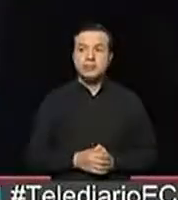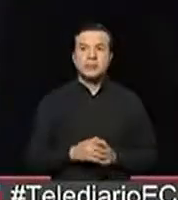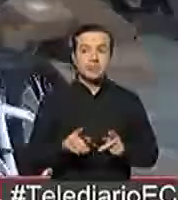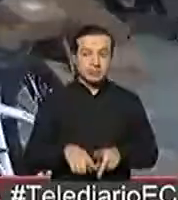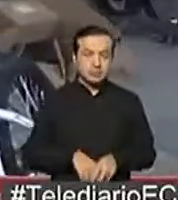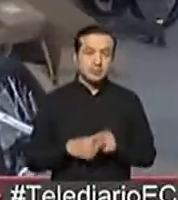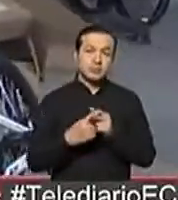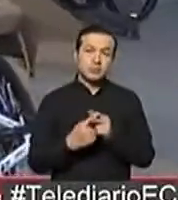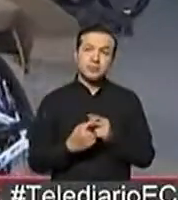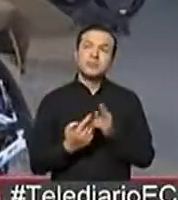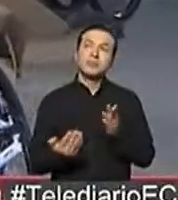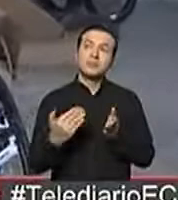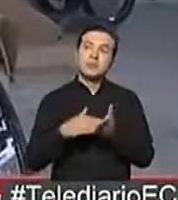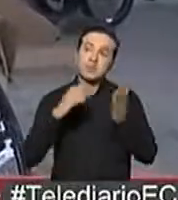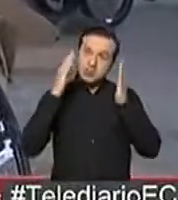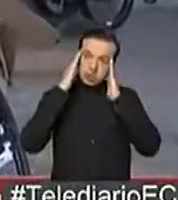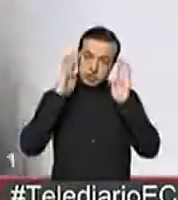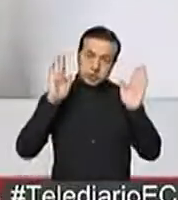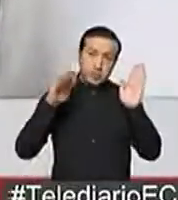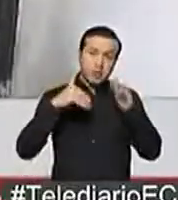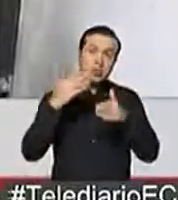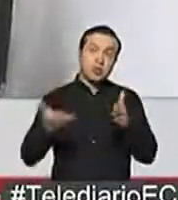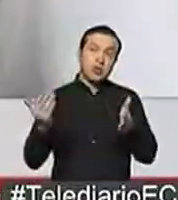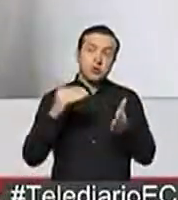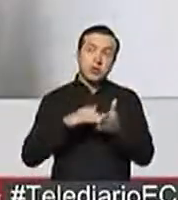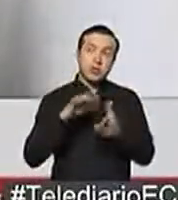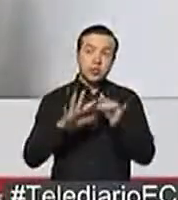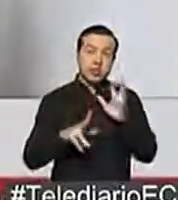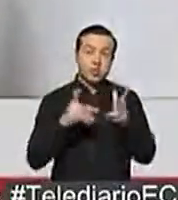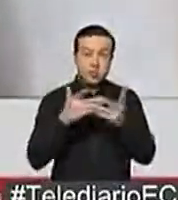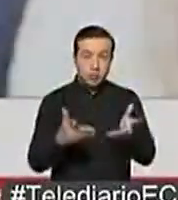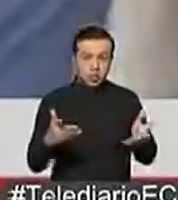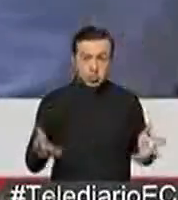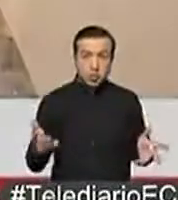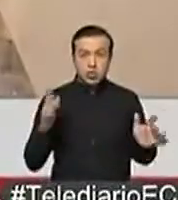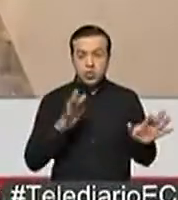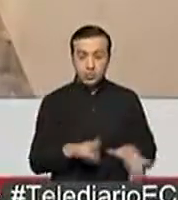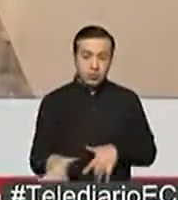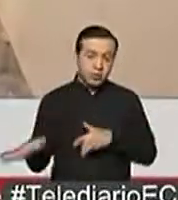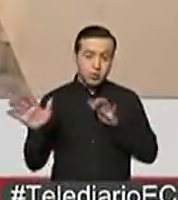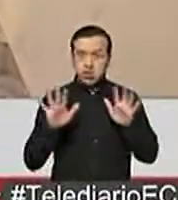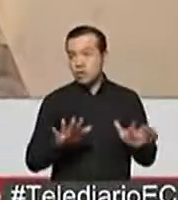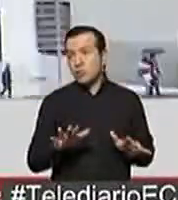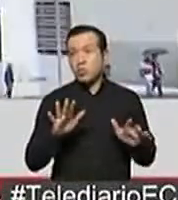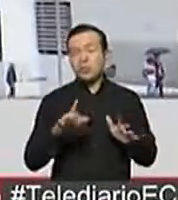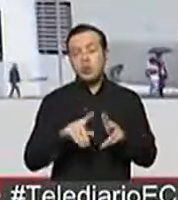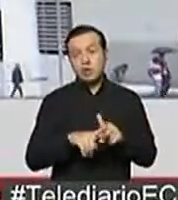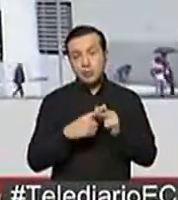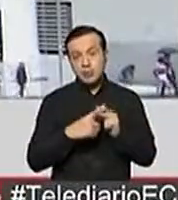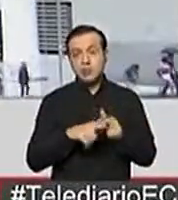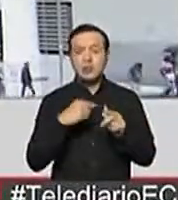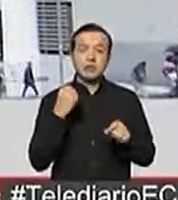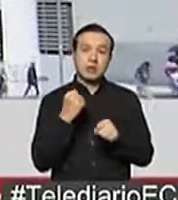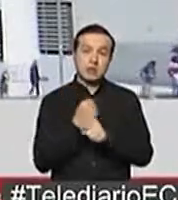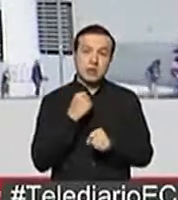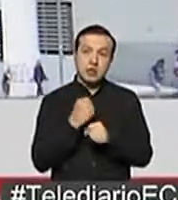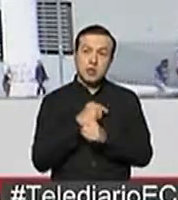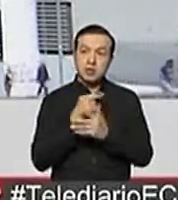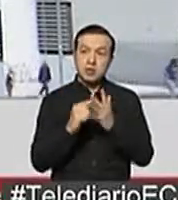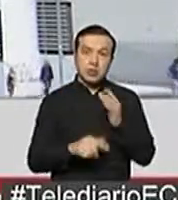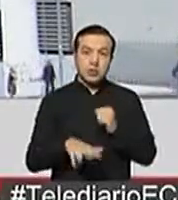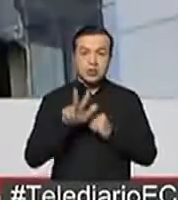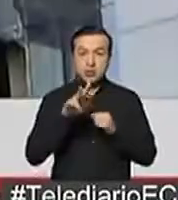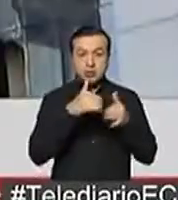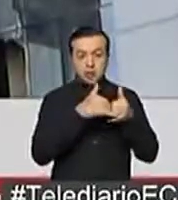de nuevo. No sabe cuándo vuelva a ocurrir esto, ¿no? Robaron electrodomésticos, computadoras, herramientas de trabajo, destruyeron bienes de